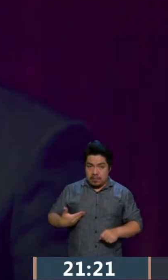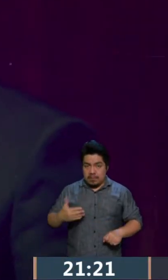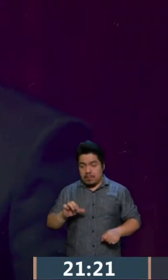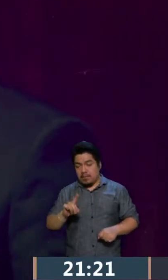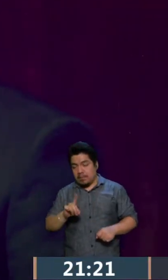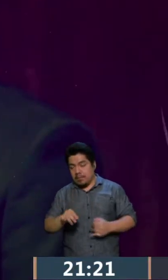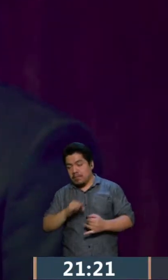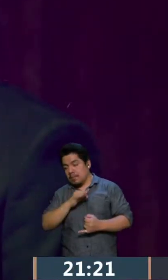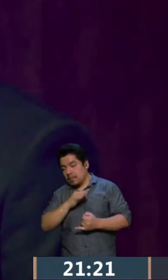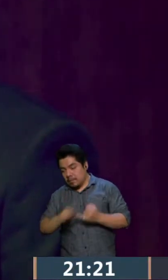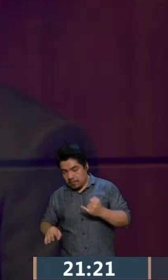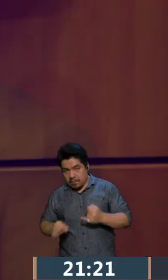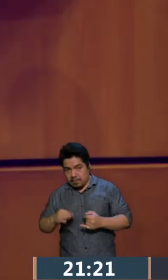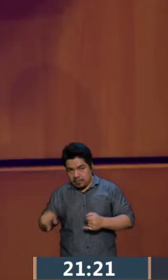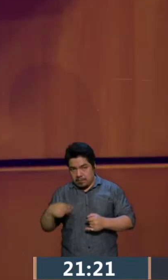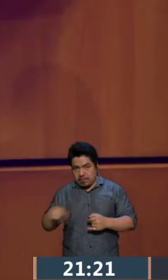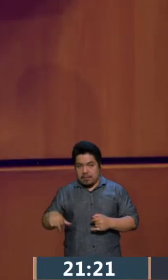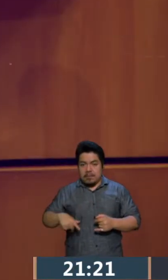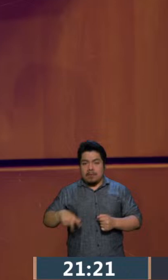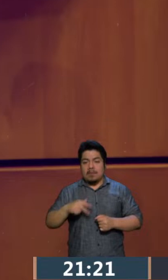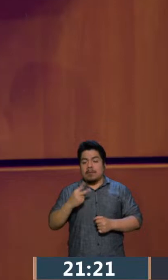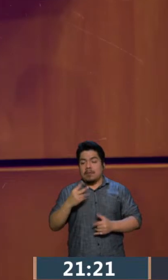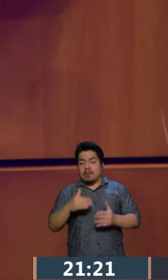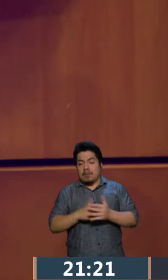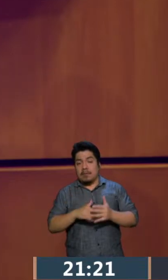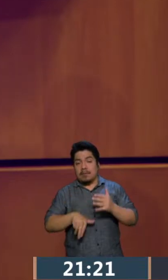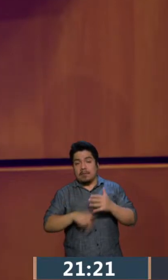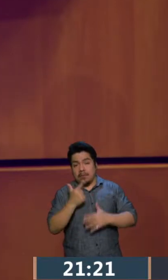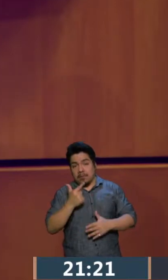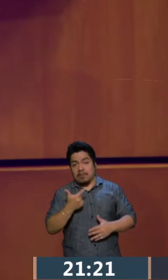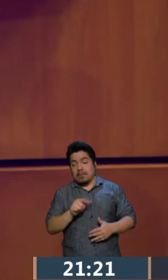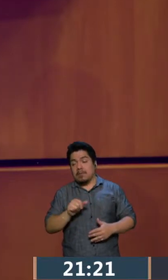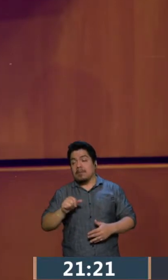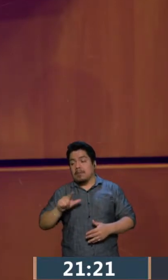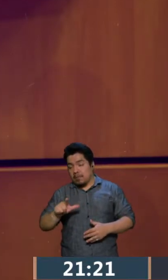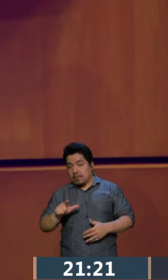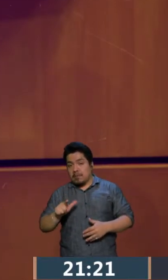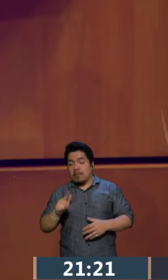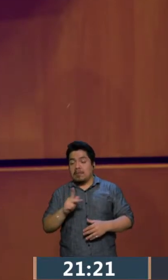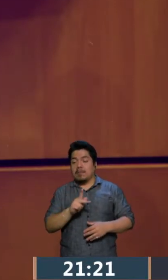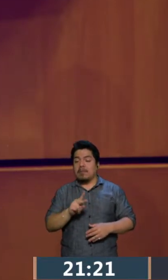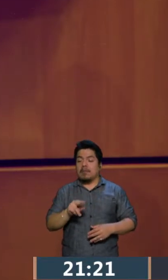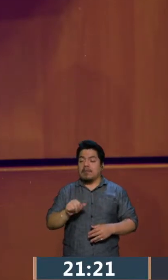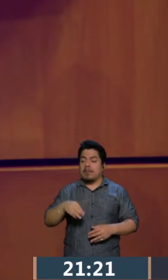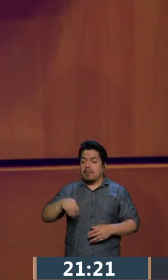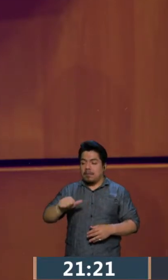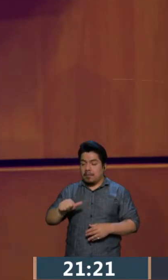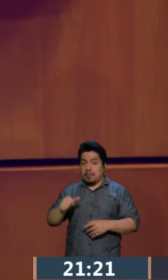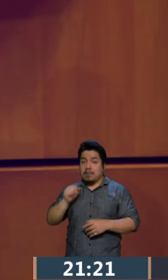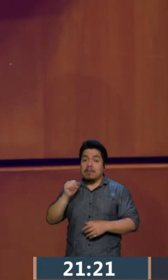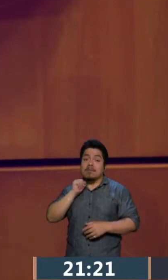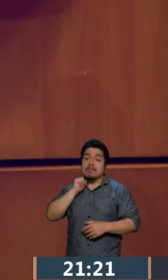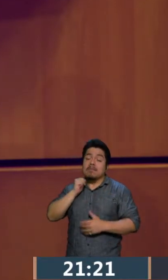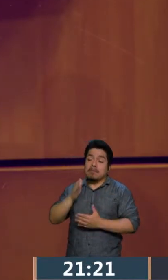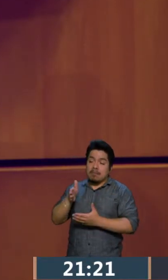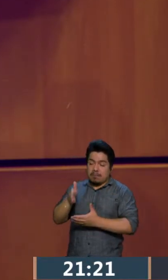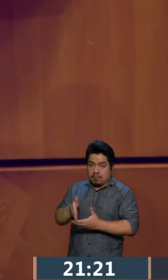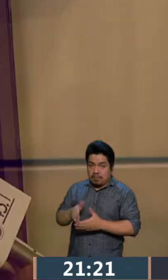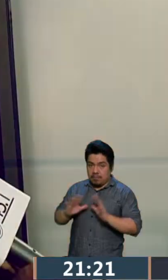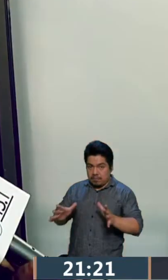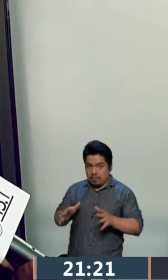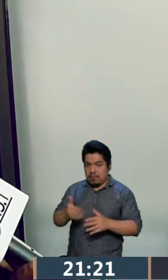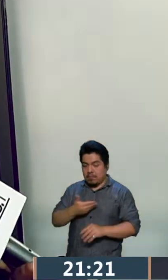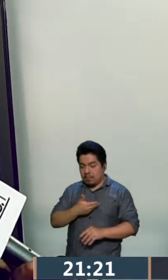hasta el final de su sexenio. En 2012, Roberto Gil Suart llegó por la vía plurinominal al Senado de la República. Ahí obtuvo